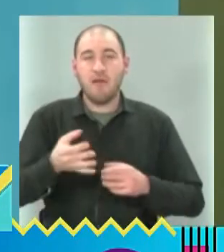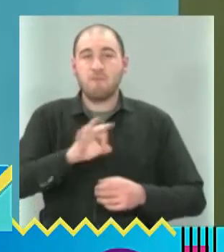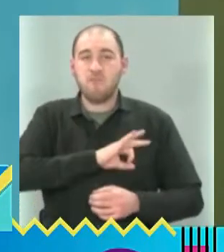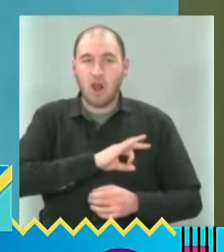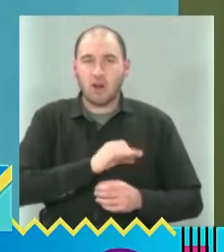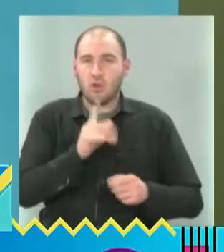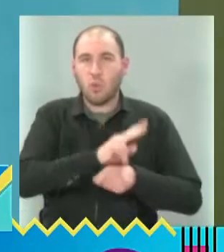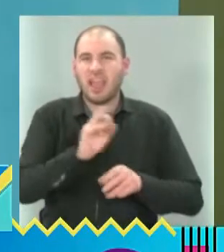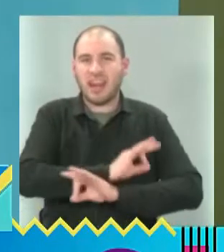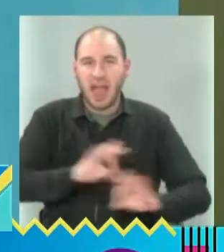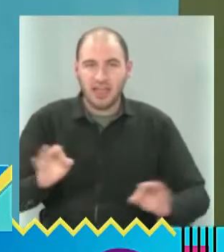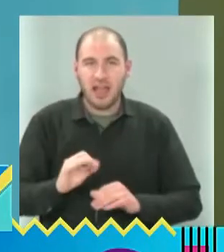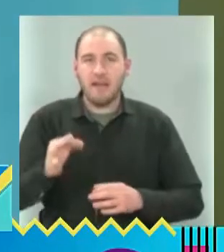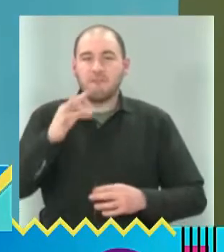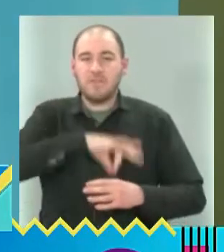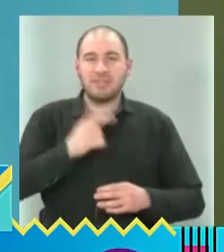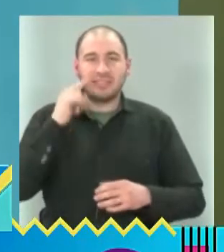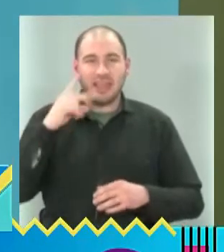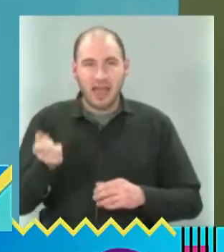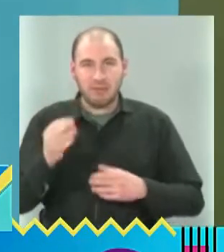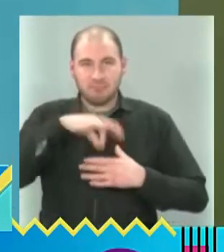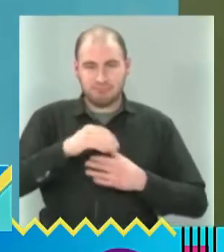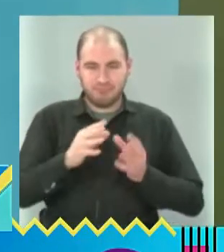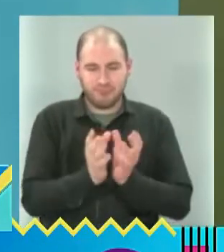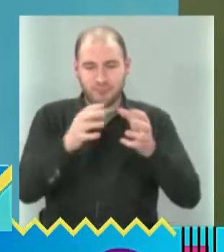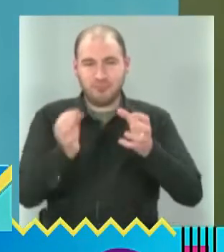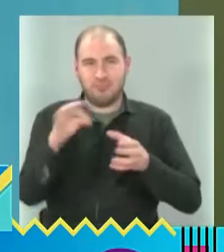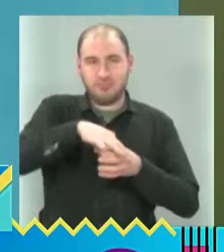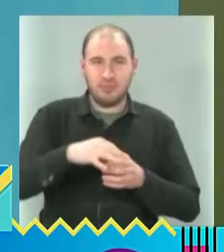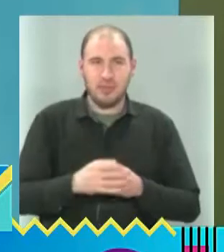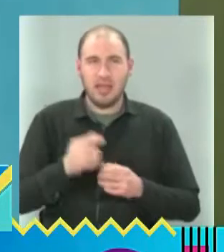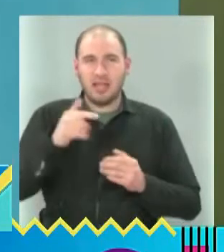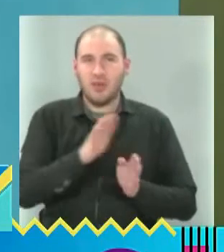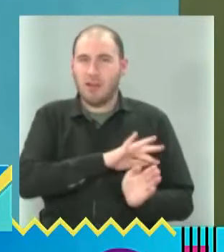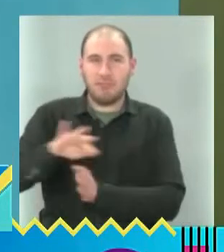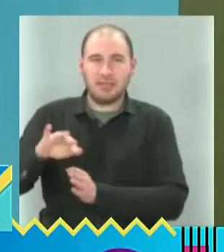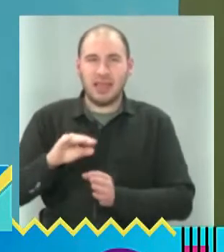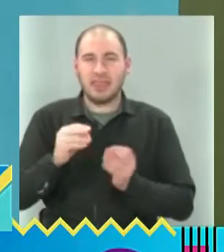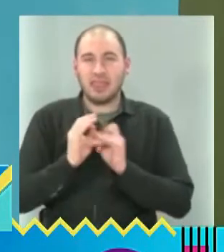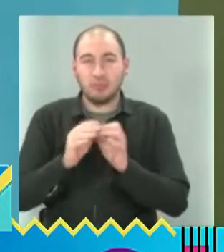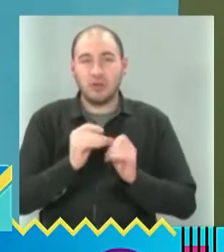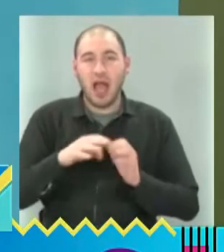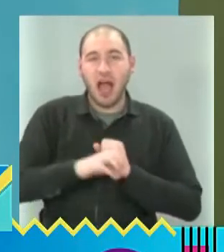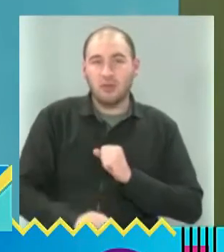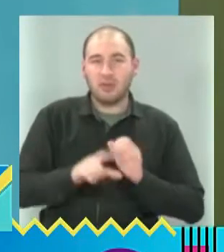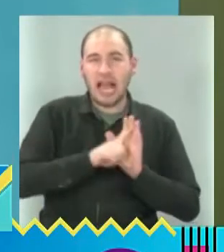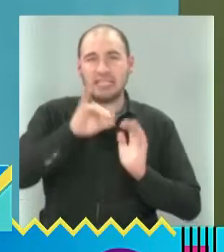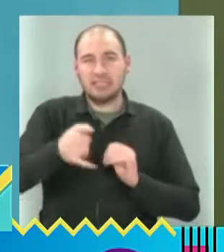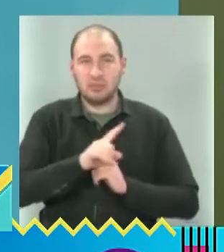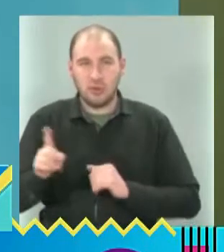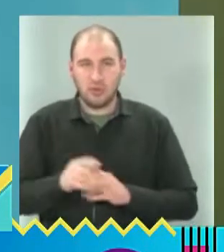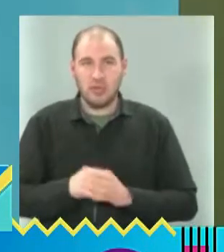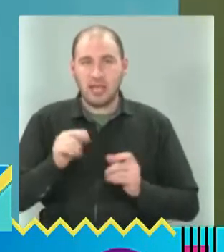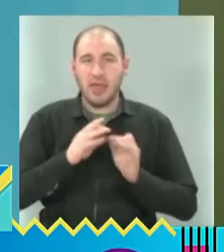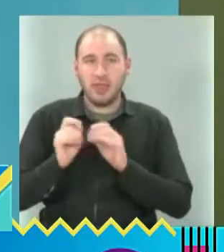no las protege de nada, el virus del SIDA atraviesa la porcelana. Esto queda por fuera de la discusión de si el aborto debe ser legal o no, sí